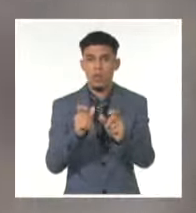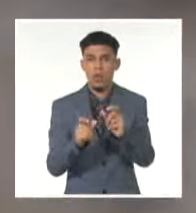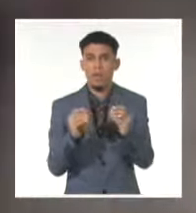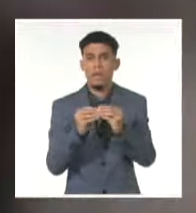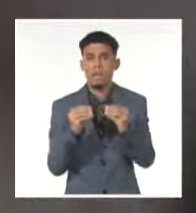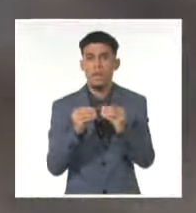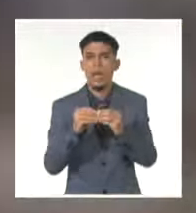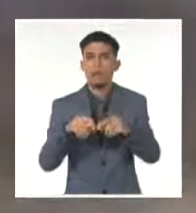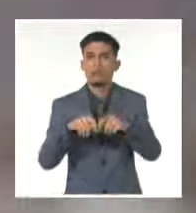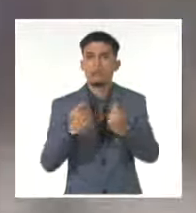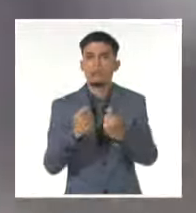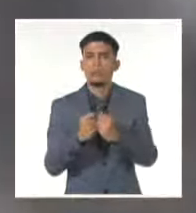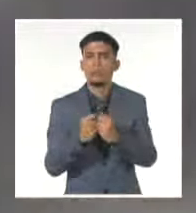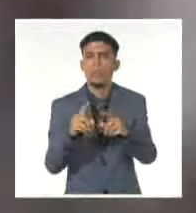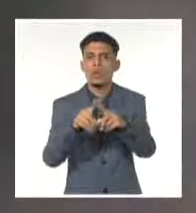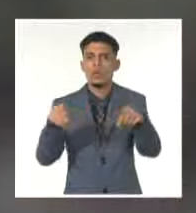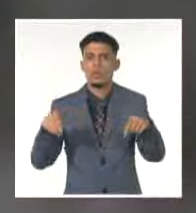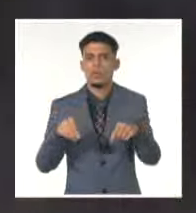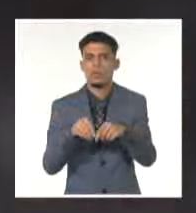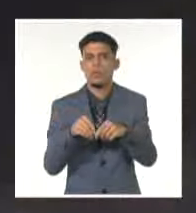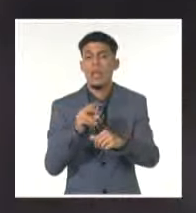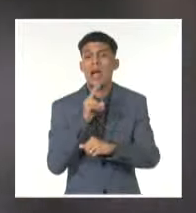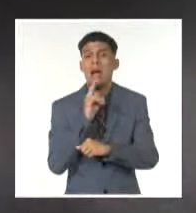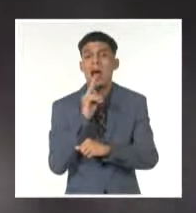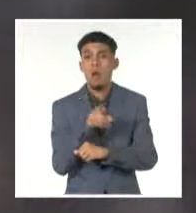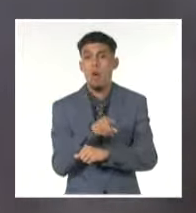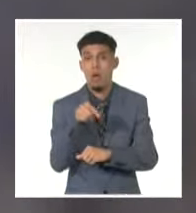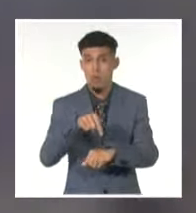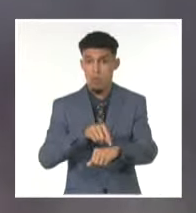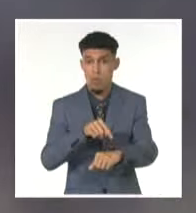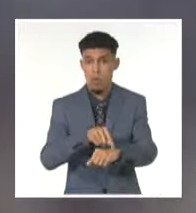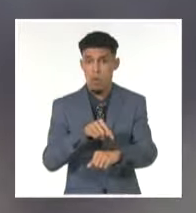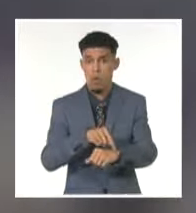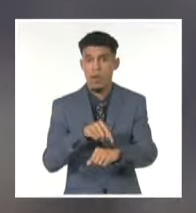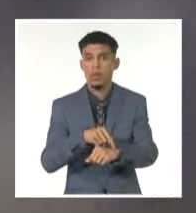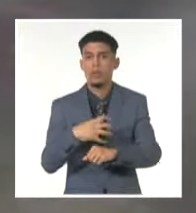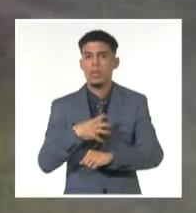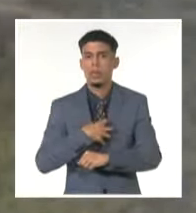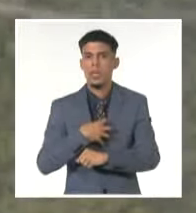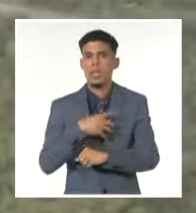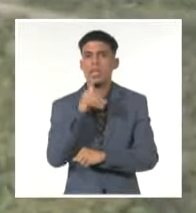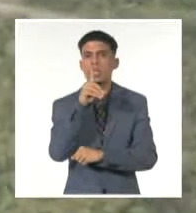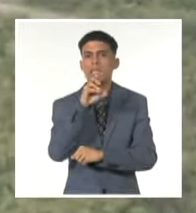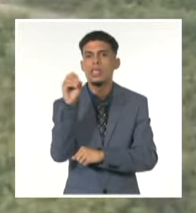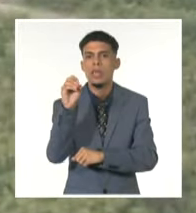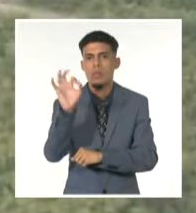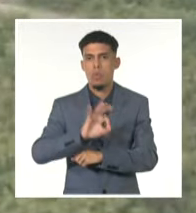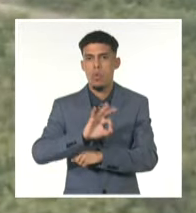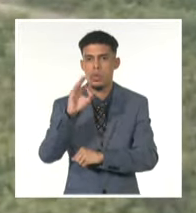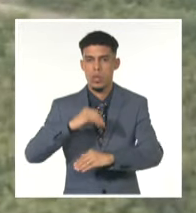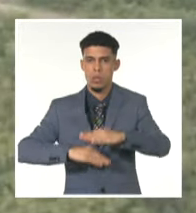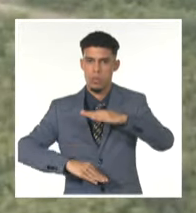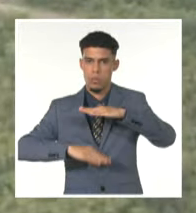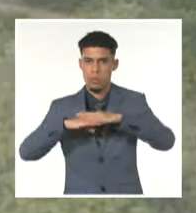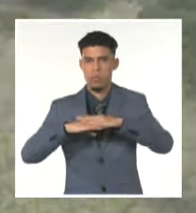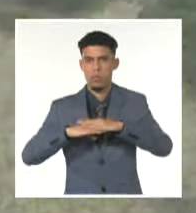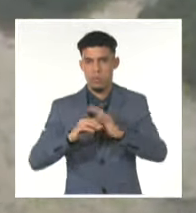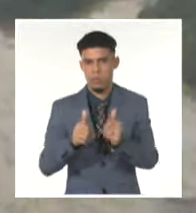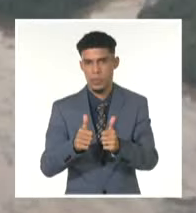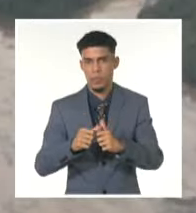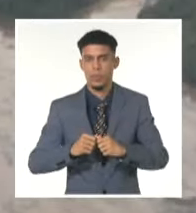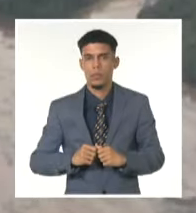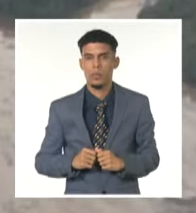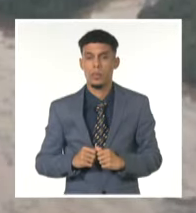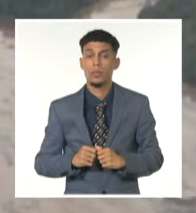una cortina de la presa Los Asientos, que en estos momentos se encuentra al 100% de su capacidad. Sin embargo,